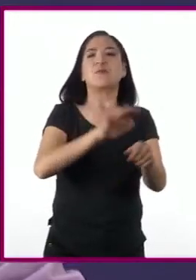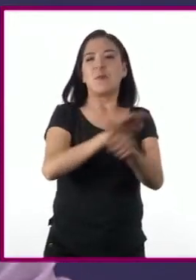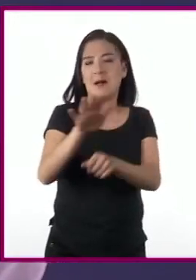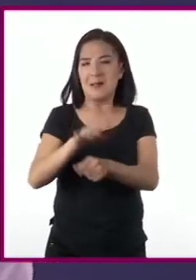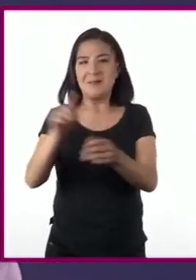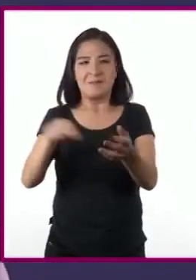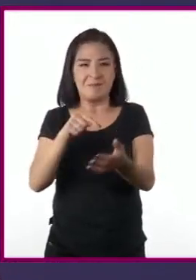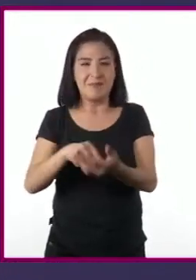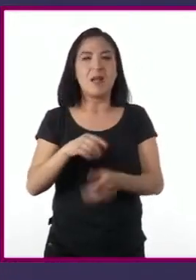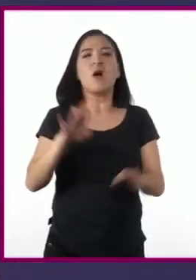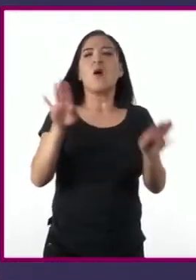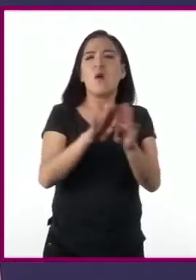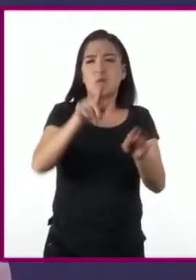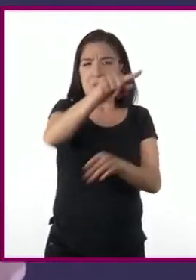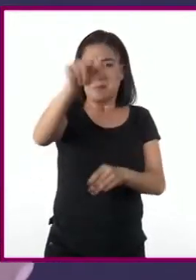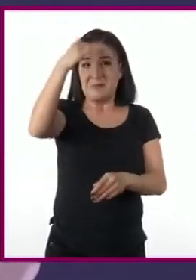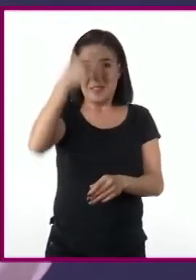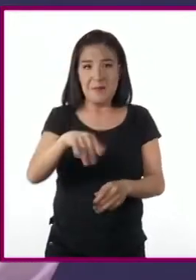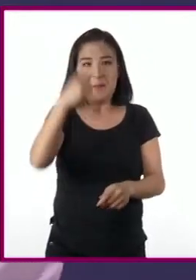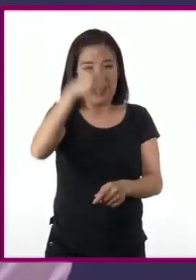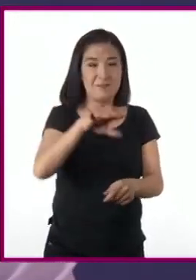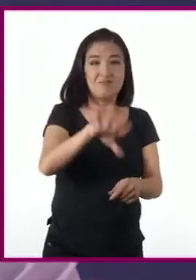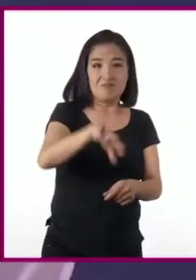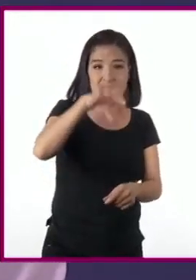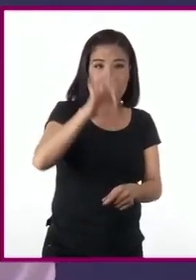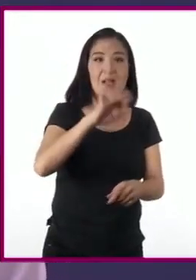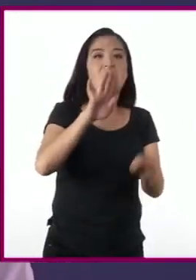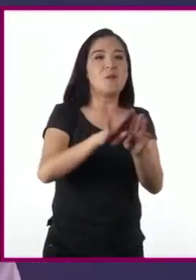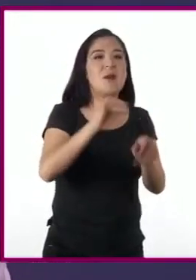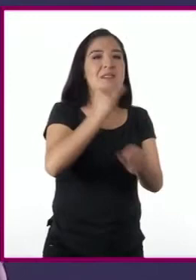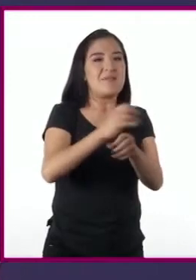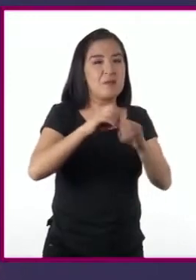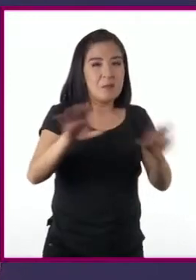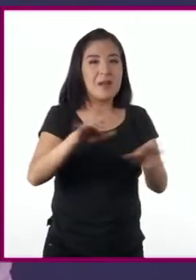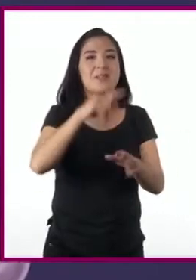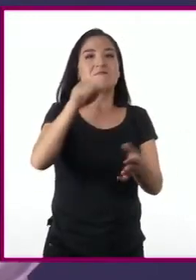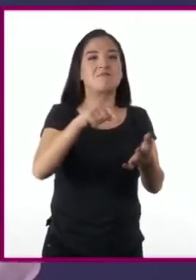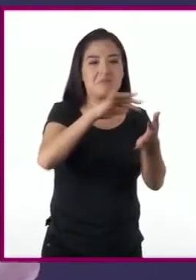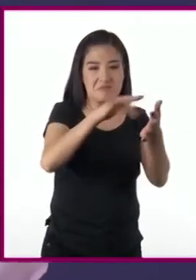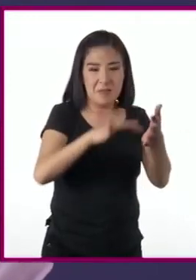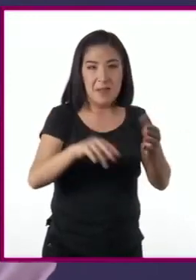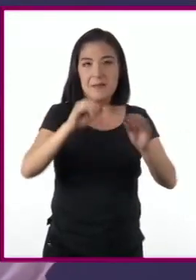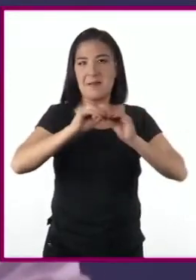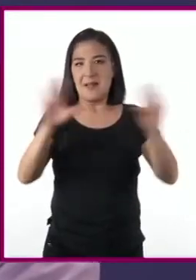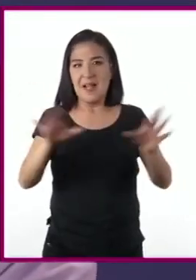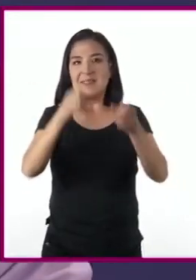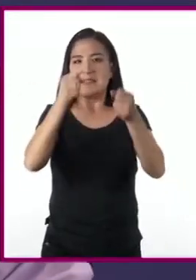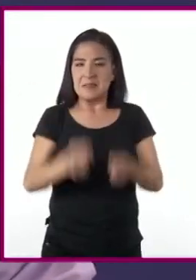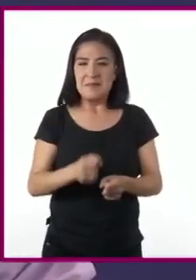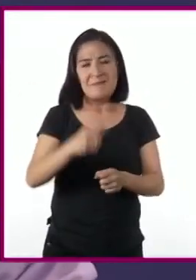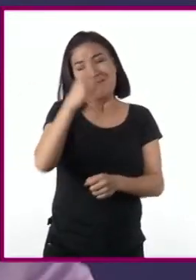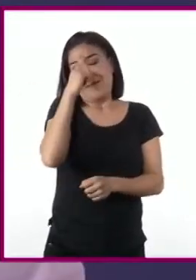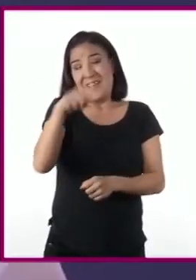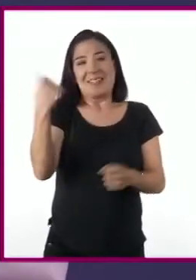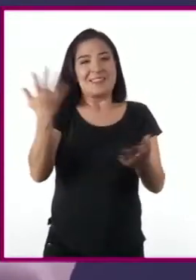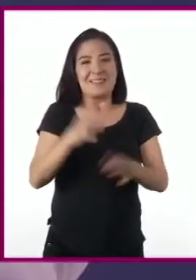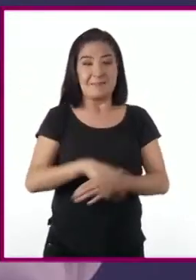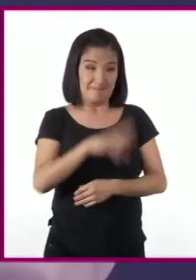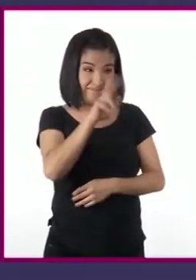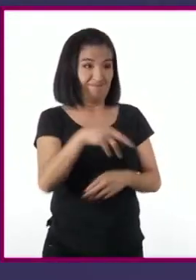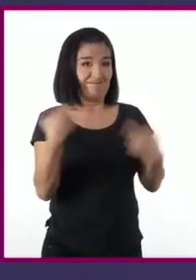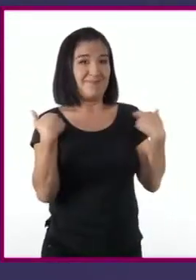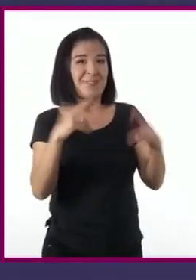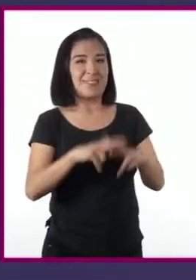cómo podemos ayudarnos a encontrar la información dentro de los textos de forma clara y precisa? Es muy fácil, ¿verdad,